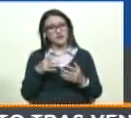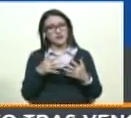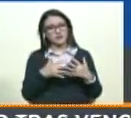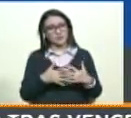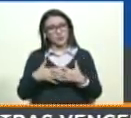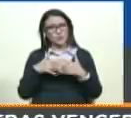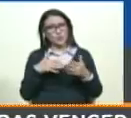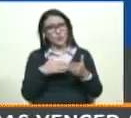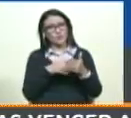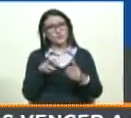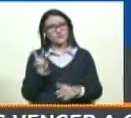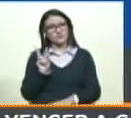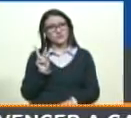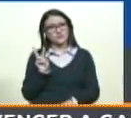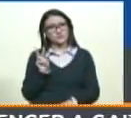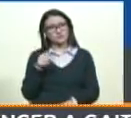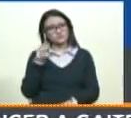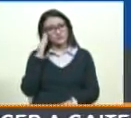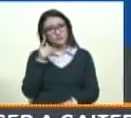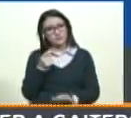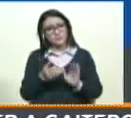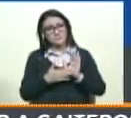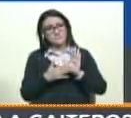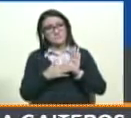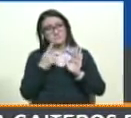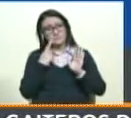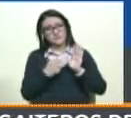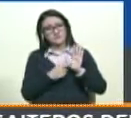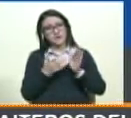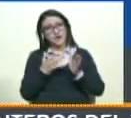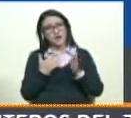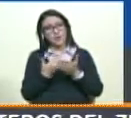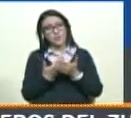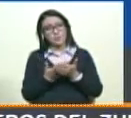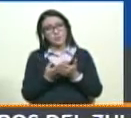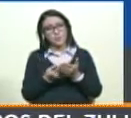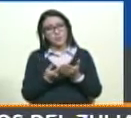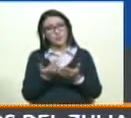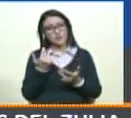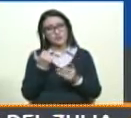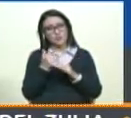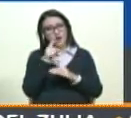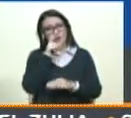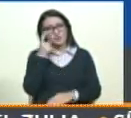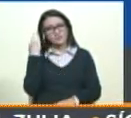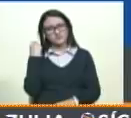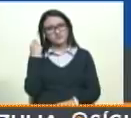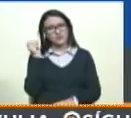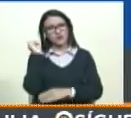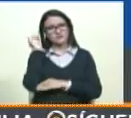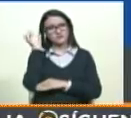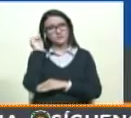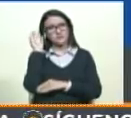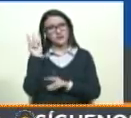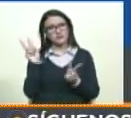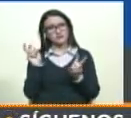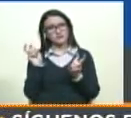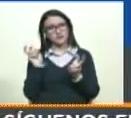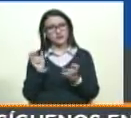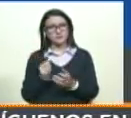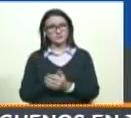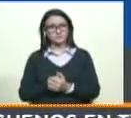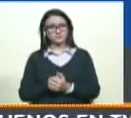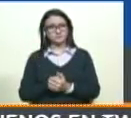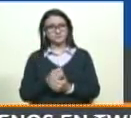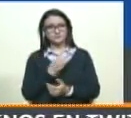Venezuela? Y la otra, saber si ustedes van a presentar alguna contrapropuesta, como se hizo el año pasado en la Asamblea, en temas como